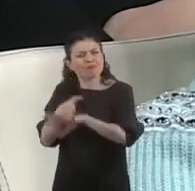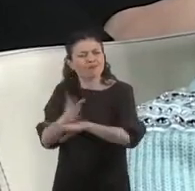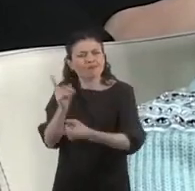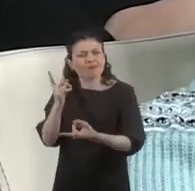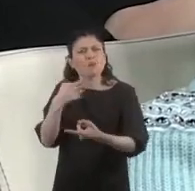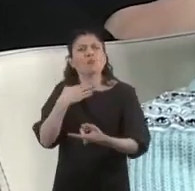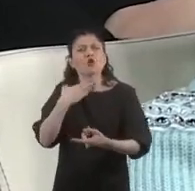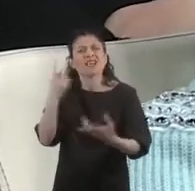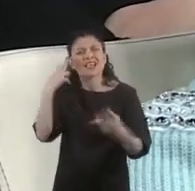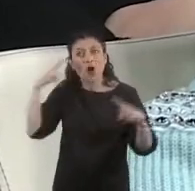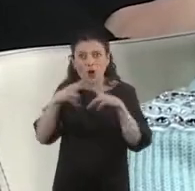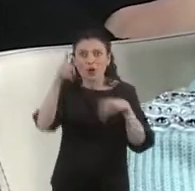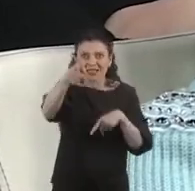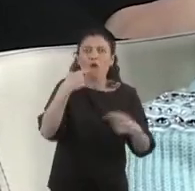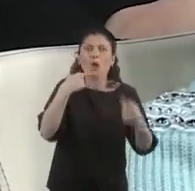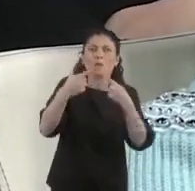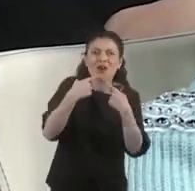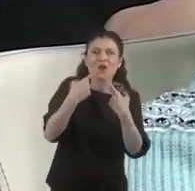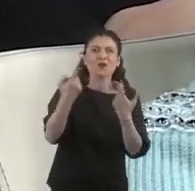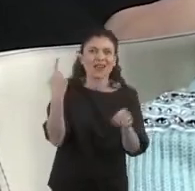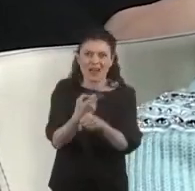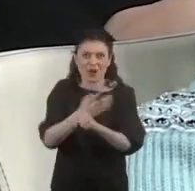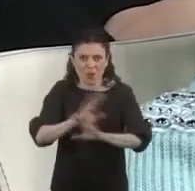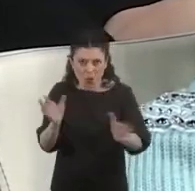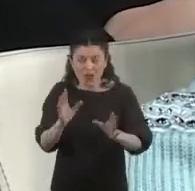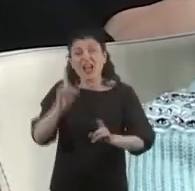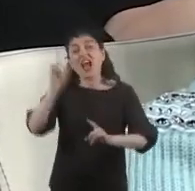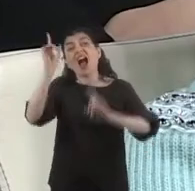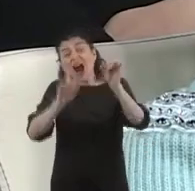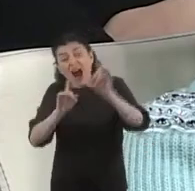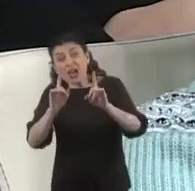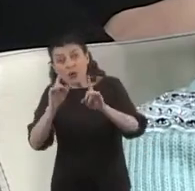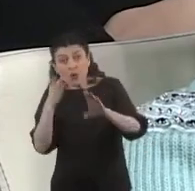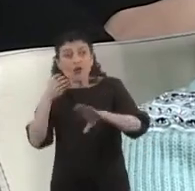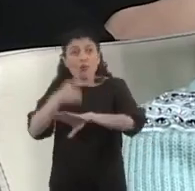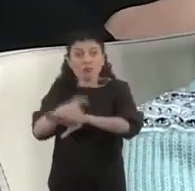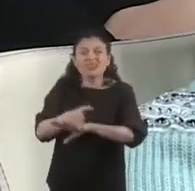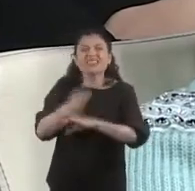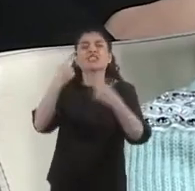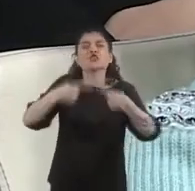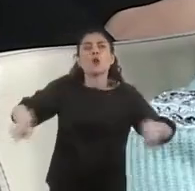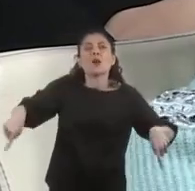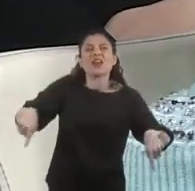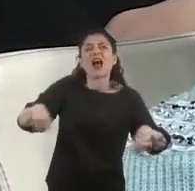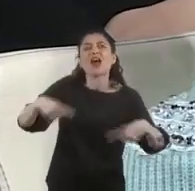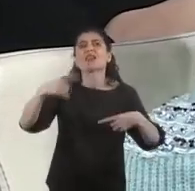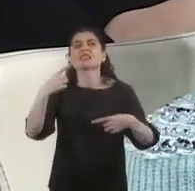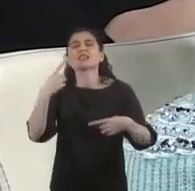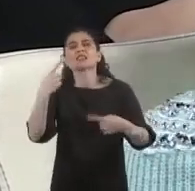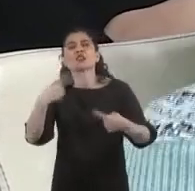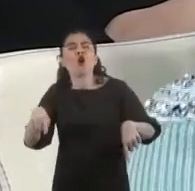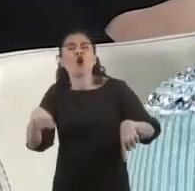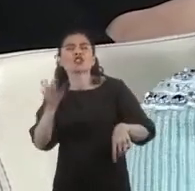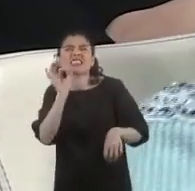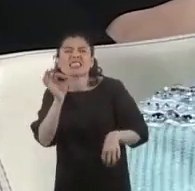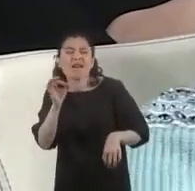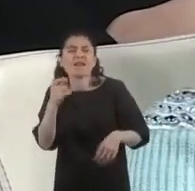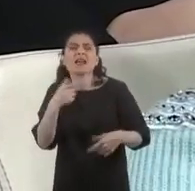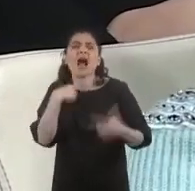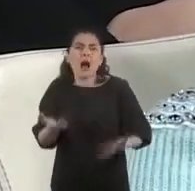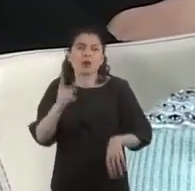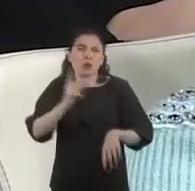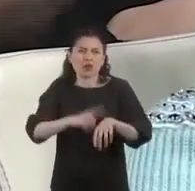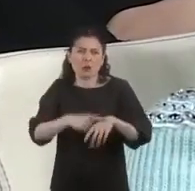vocería, si bien sí tienen el acceso, pero quizás no están pendientes en esta ocasión. Quería preguntarte